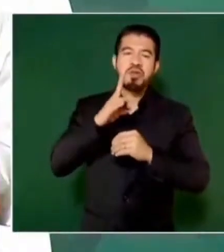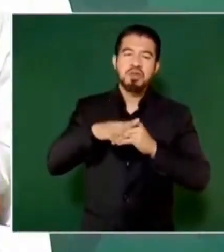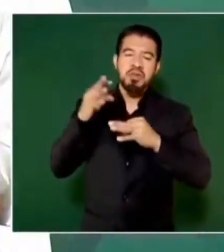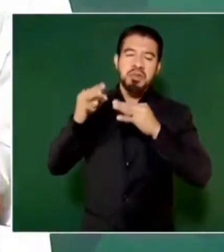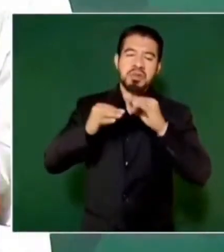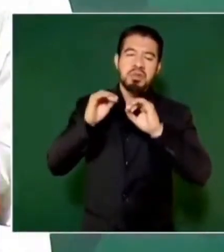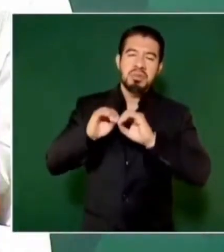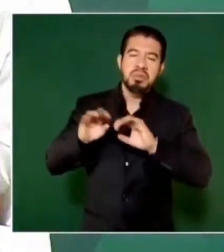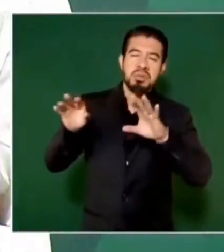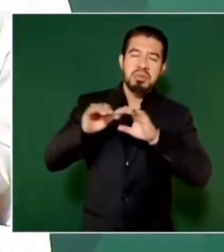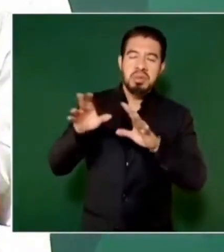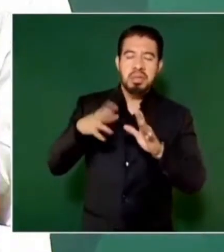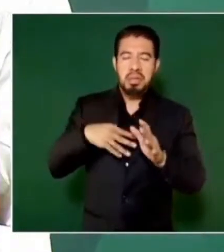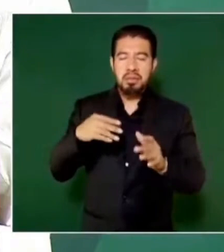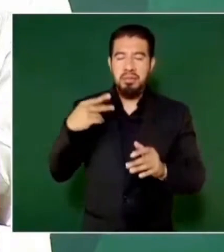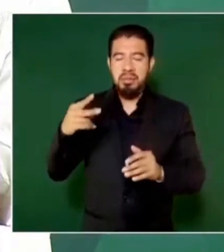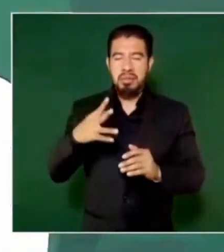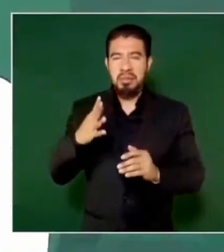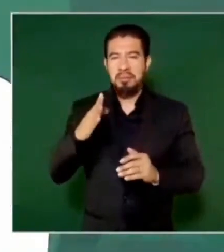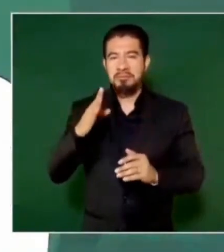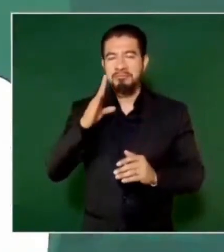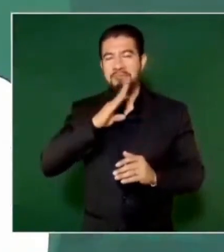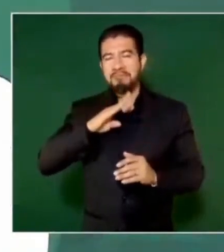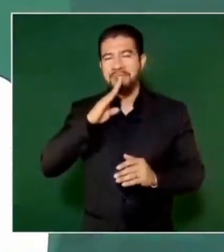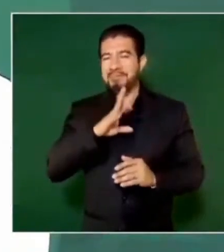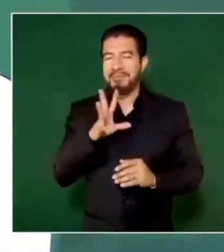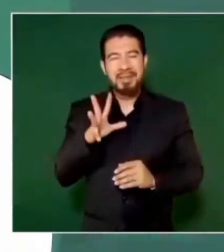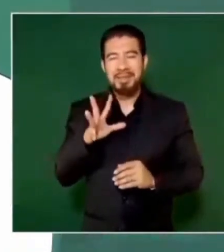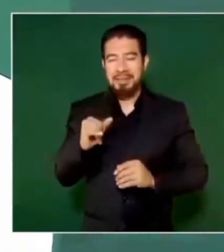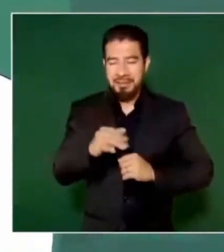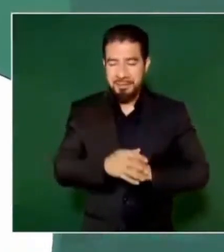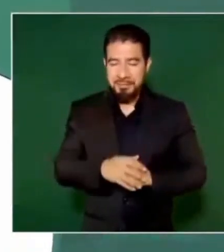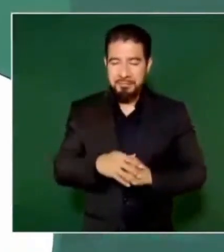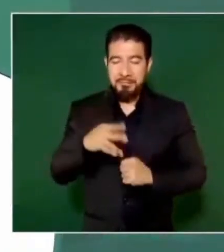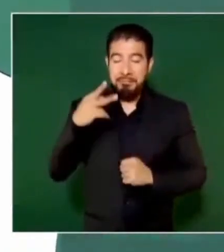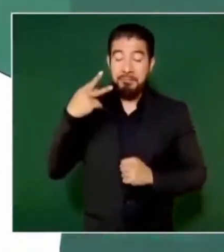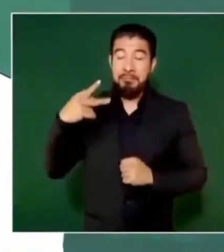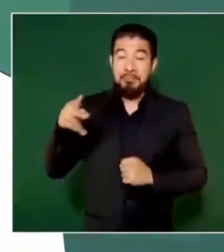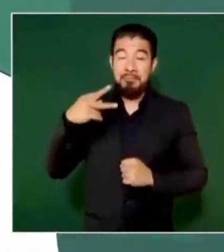idea equivocada, de un criterio